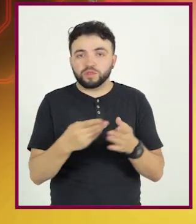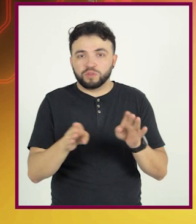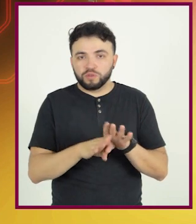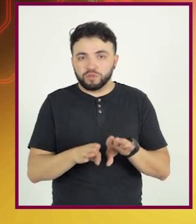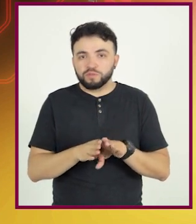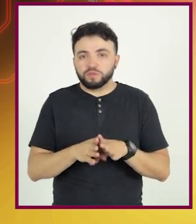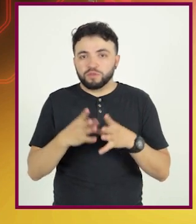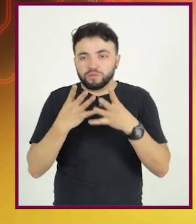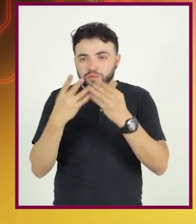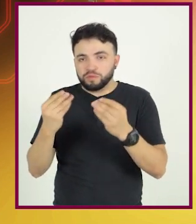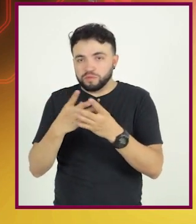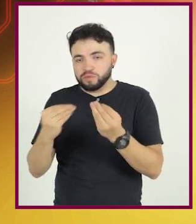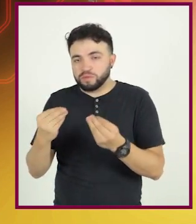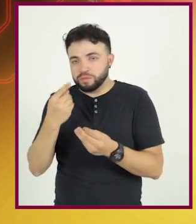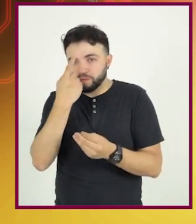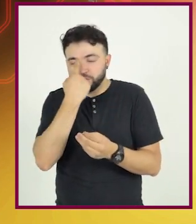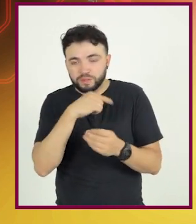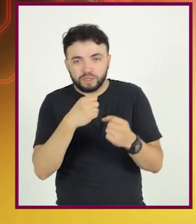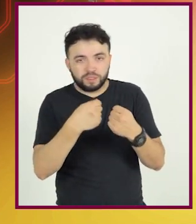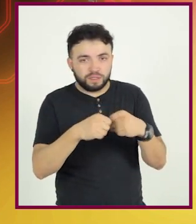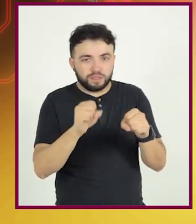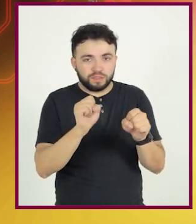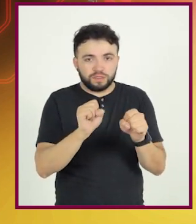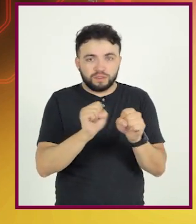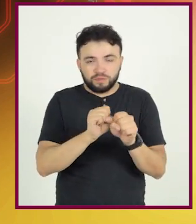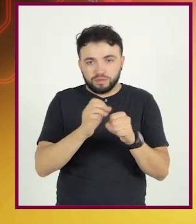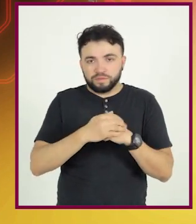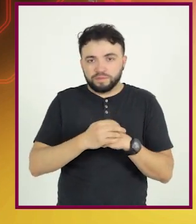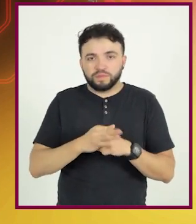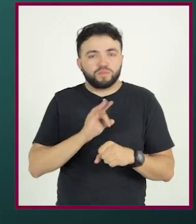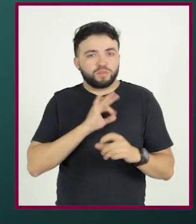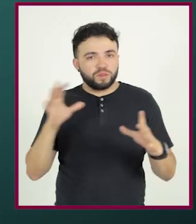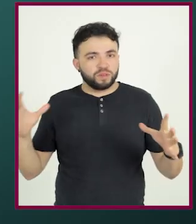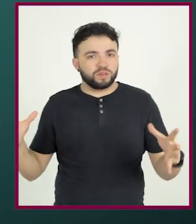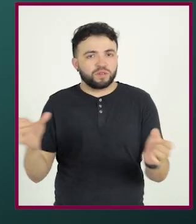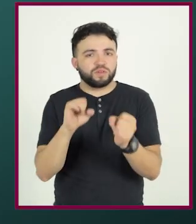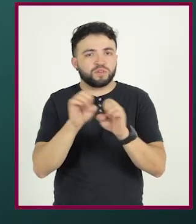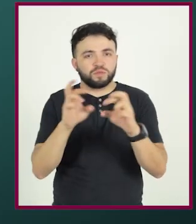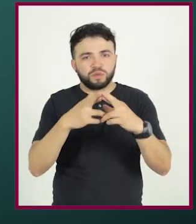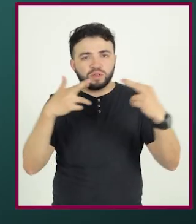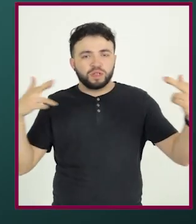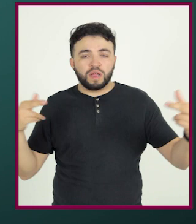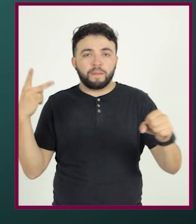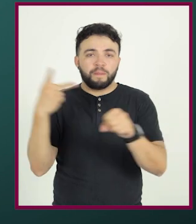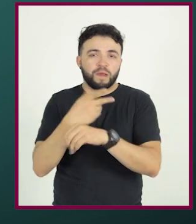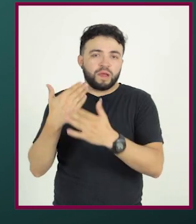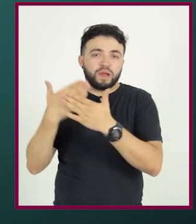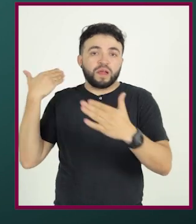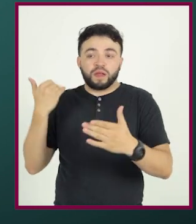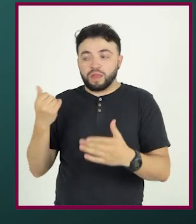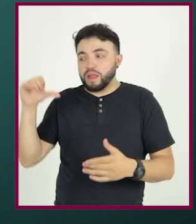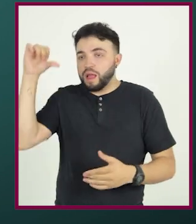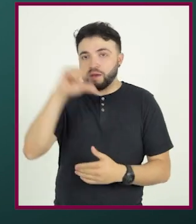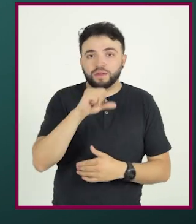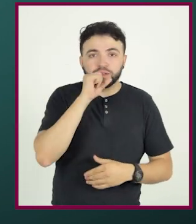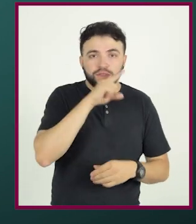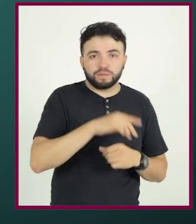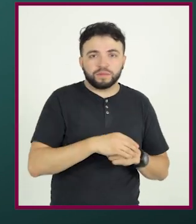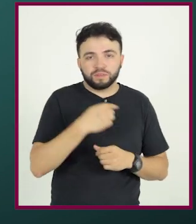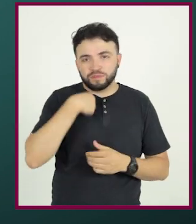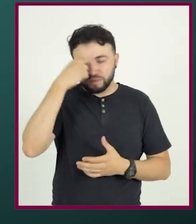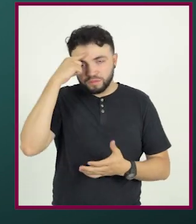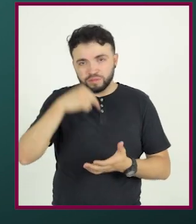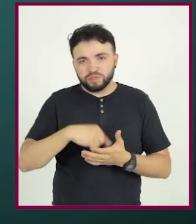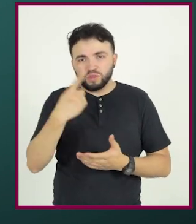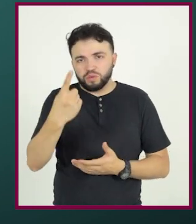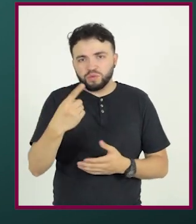la autorregulación y la identificación de soluciones. Que se logren hacer relaciones entre pasado y presente